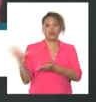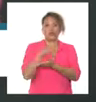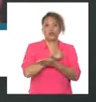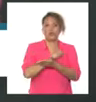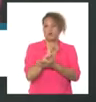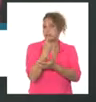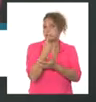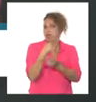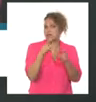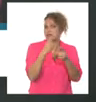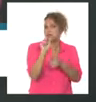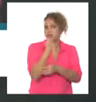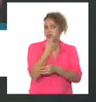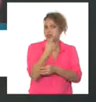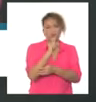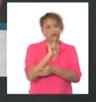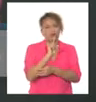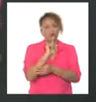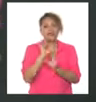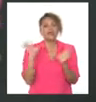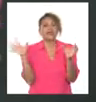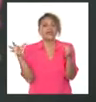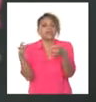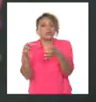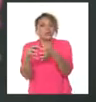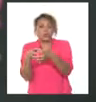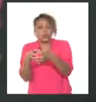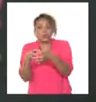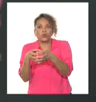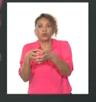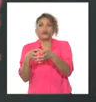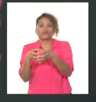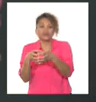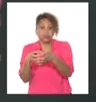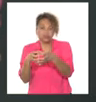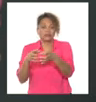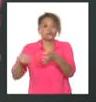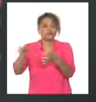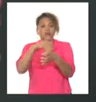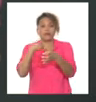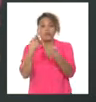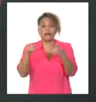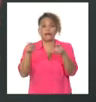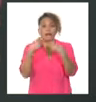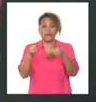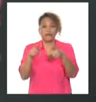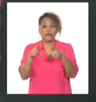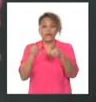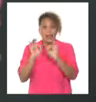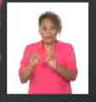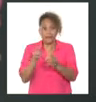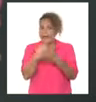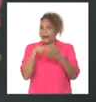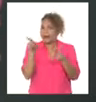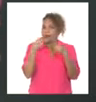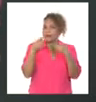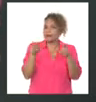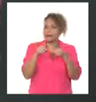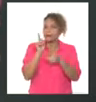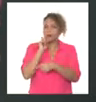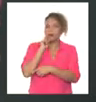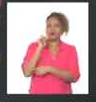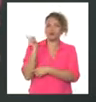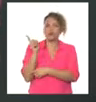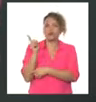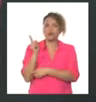canción, que a veces la encerramos en el ámbito de la canción. Y es que la canción de Marta, cada vez que oyes una canción,